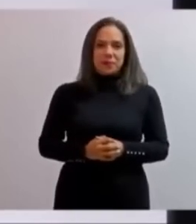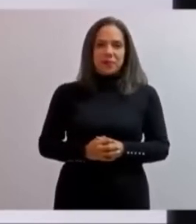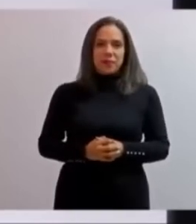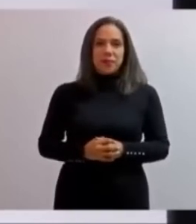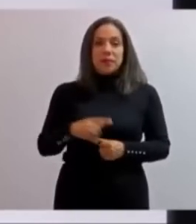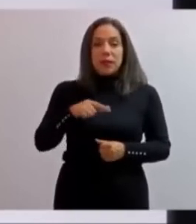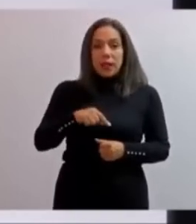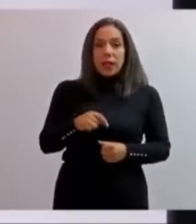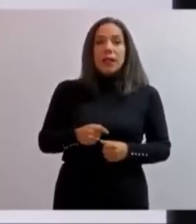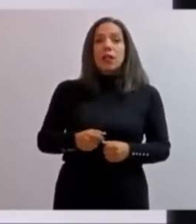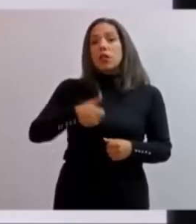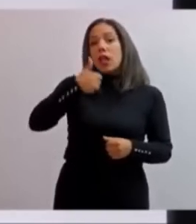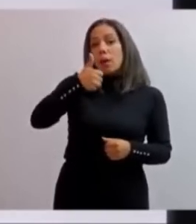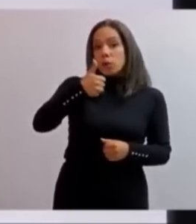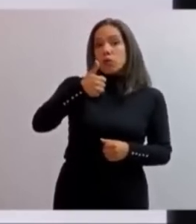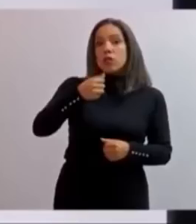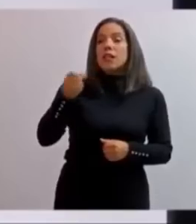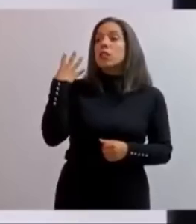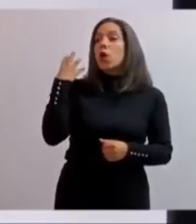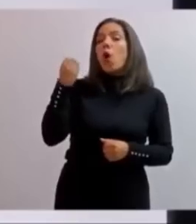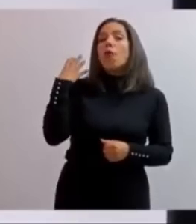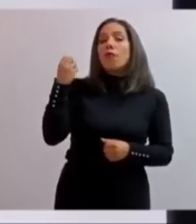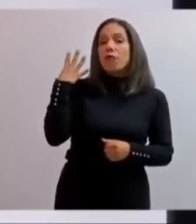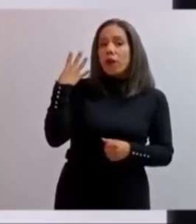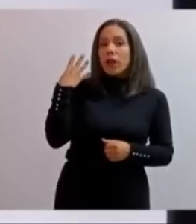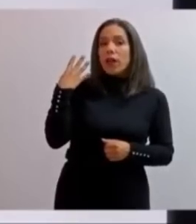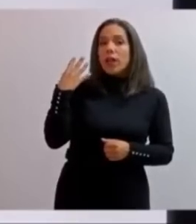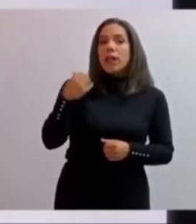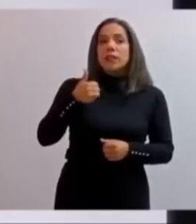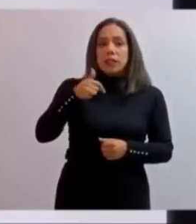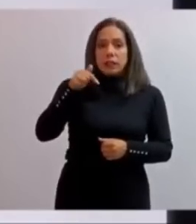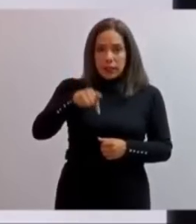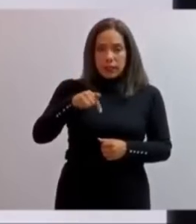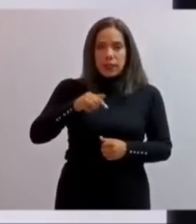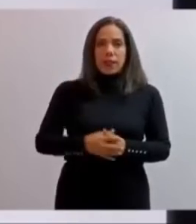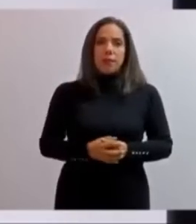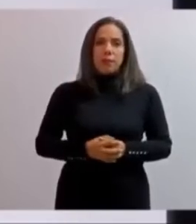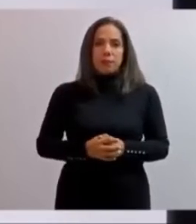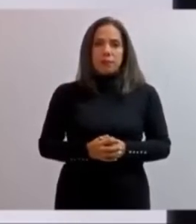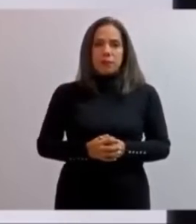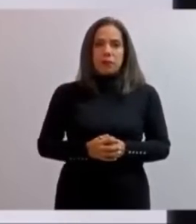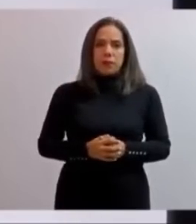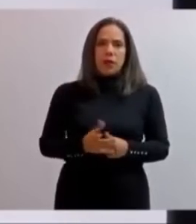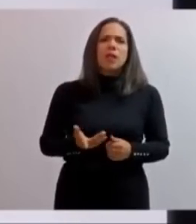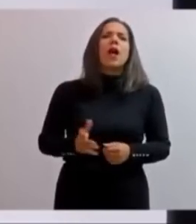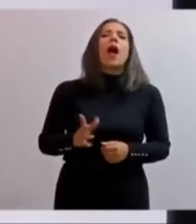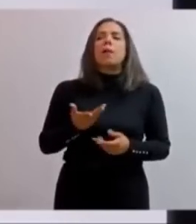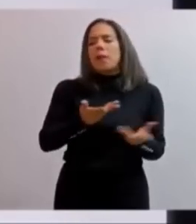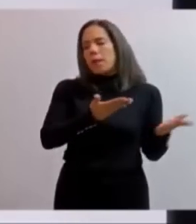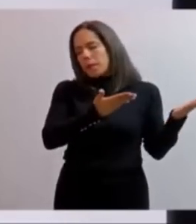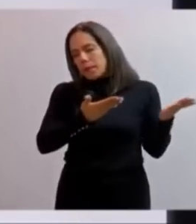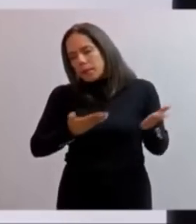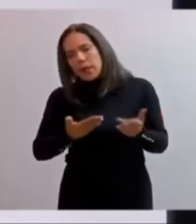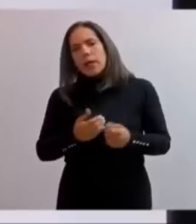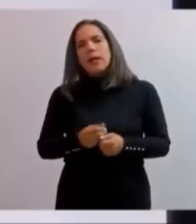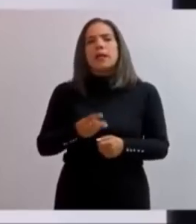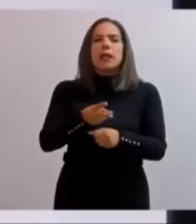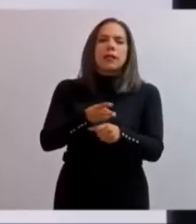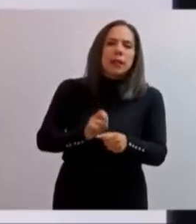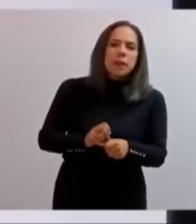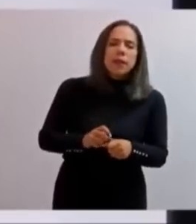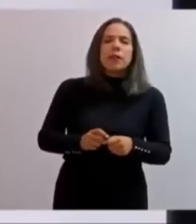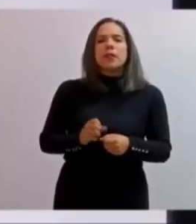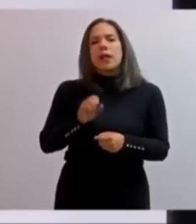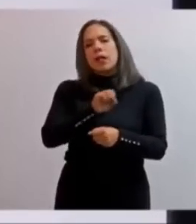está conformada por 6 conferencias, conversatorios y paneles, en los que contaremos con la participación de